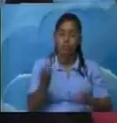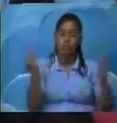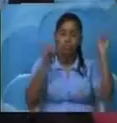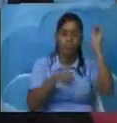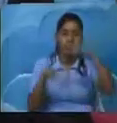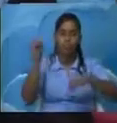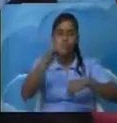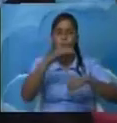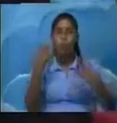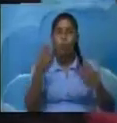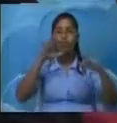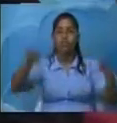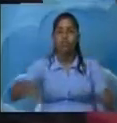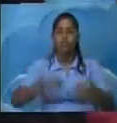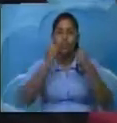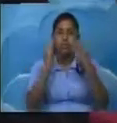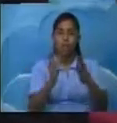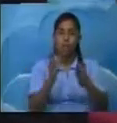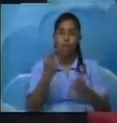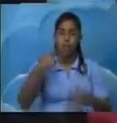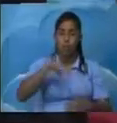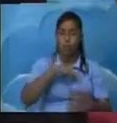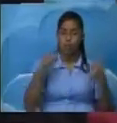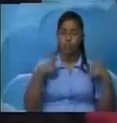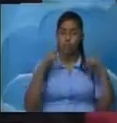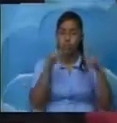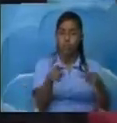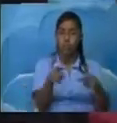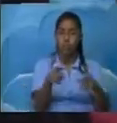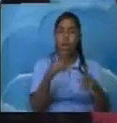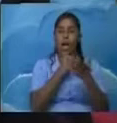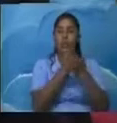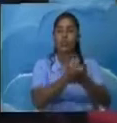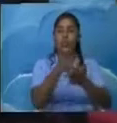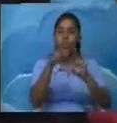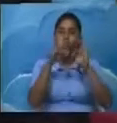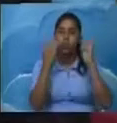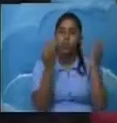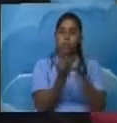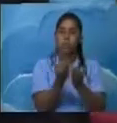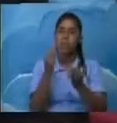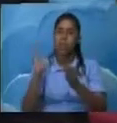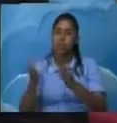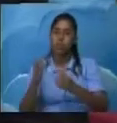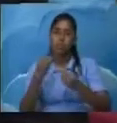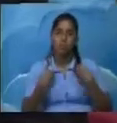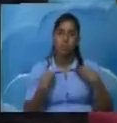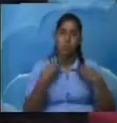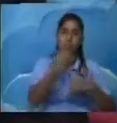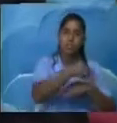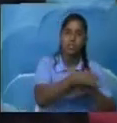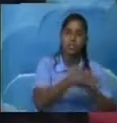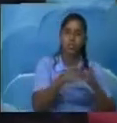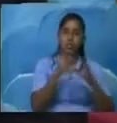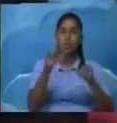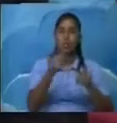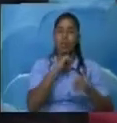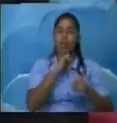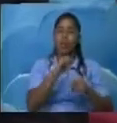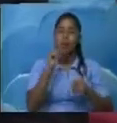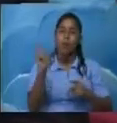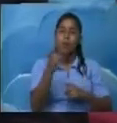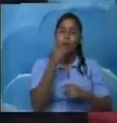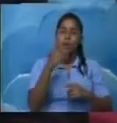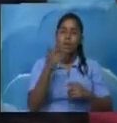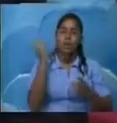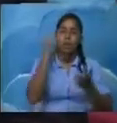Cuando nosotros ayudamos a nuestro vecino, a nuestro prójimo, esa familia queda agradecida con Dios y con nosotros. Y esos son los primeros que